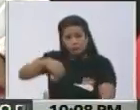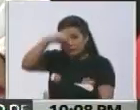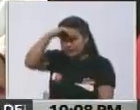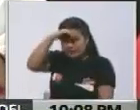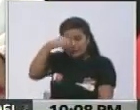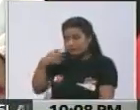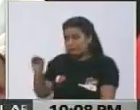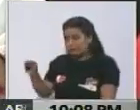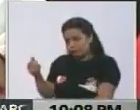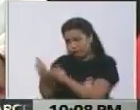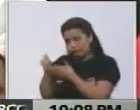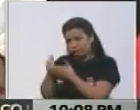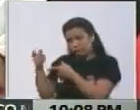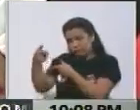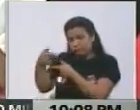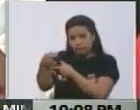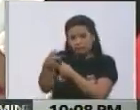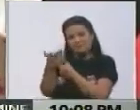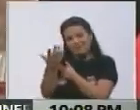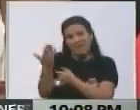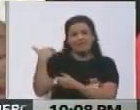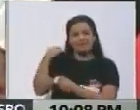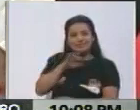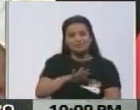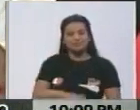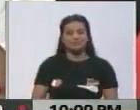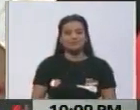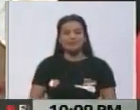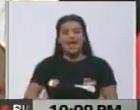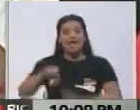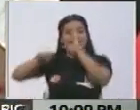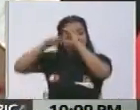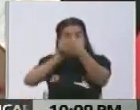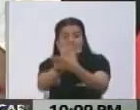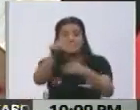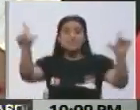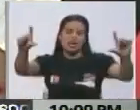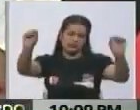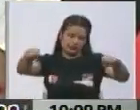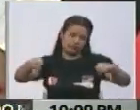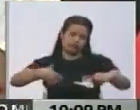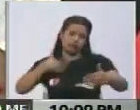cine, eso sí, todo el mundo tenía acceso, si ibas a una sala del cine.